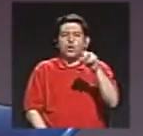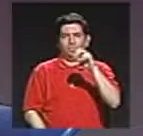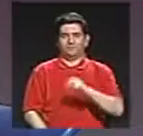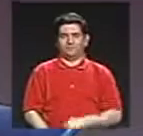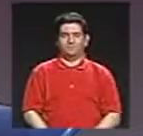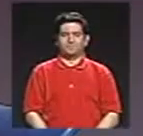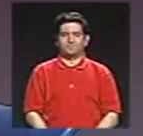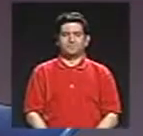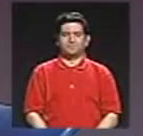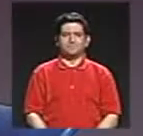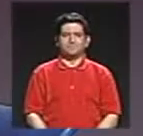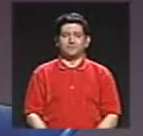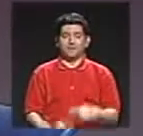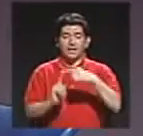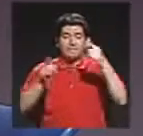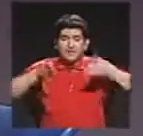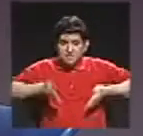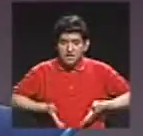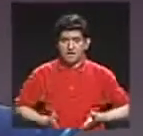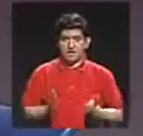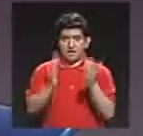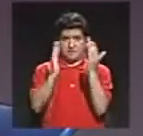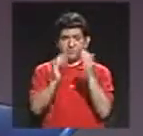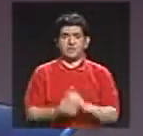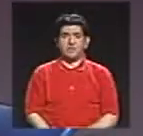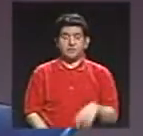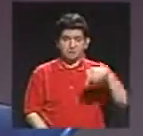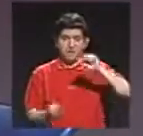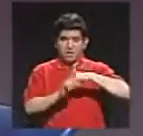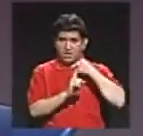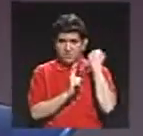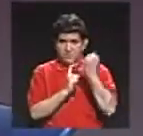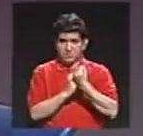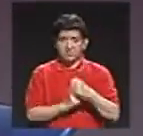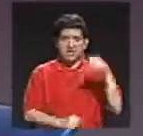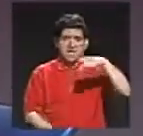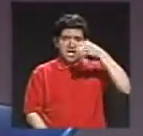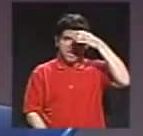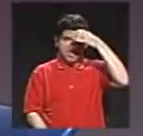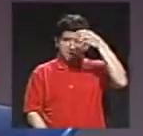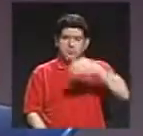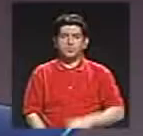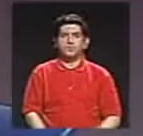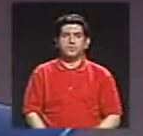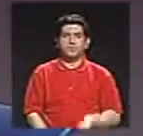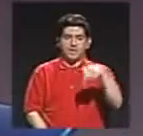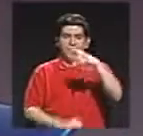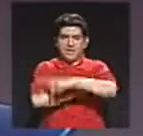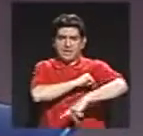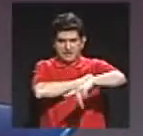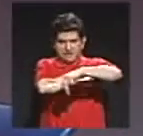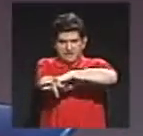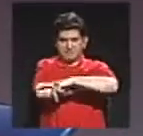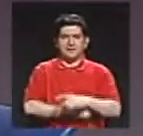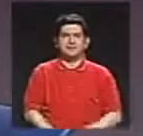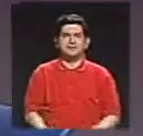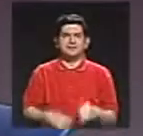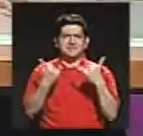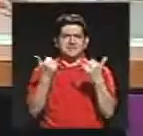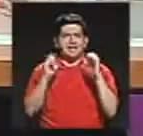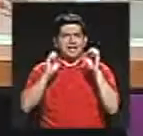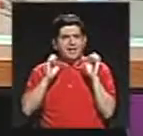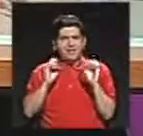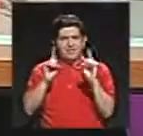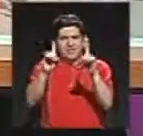de alguna manera verdad desde que nacemos en esta sociedad y en esta cultura por el país en donde estamos ya la